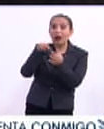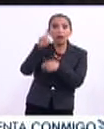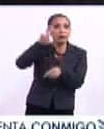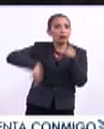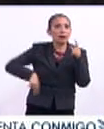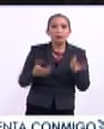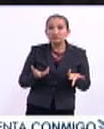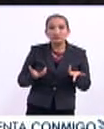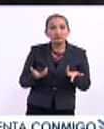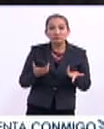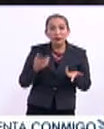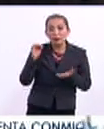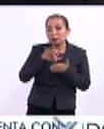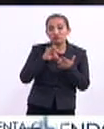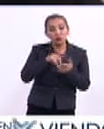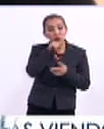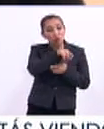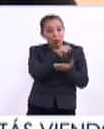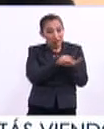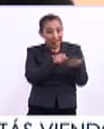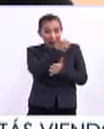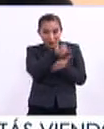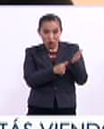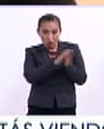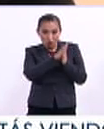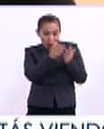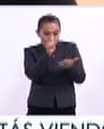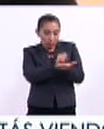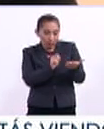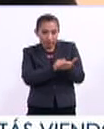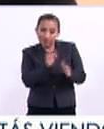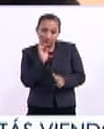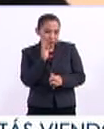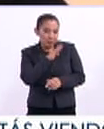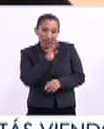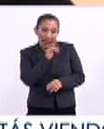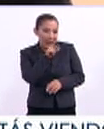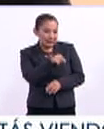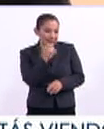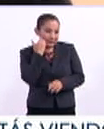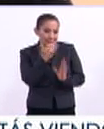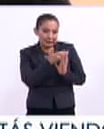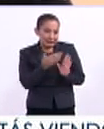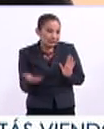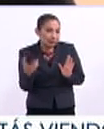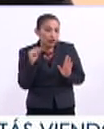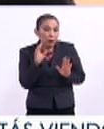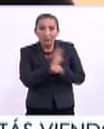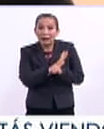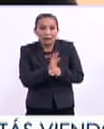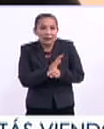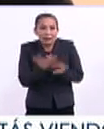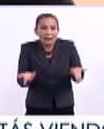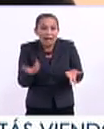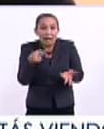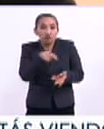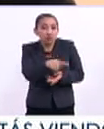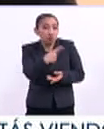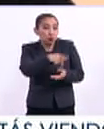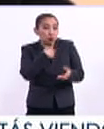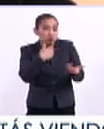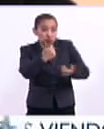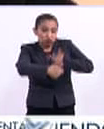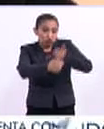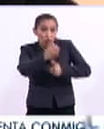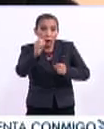quita puntos de alguna manera, porque si tú escribes un capítulo de un libro, pues te conlleva mucho tiempo y no te beneficia en nada a tu carrera o a